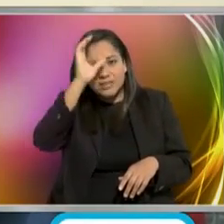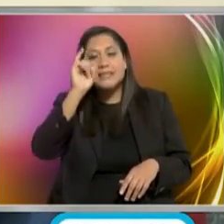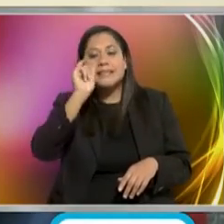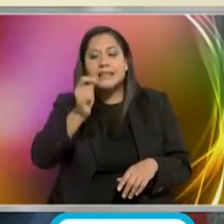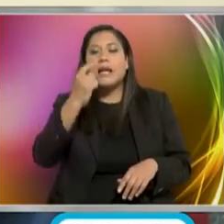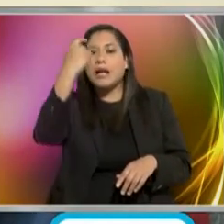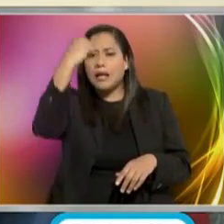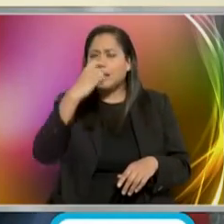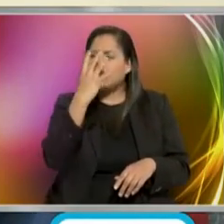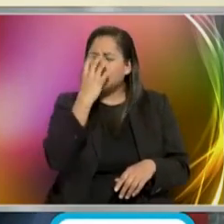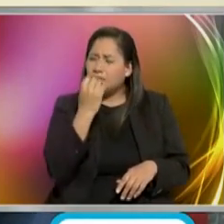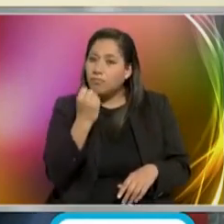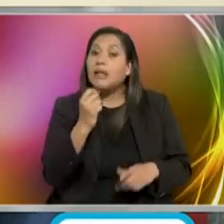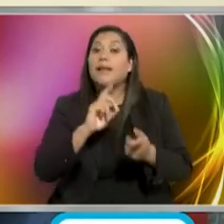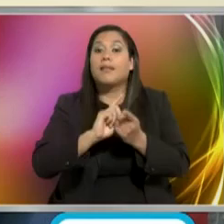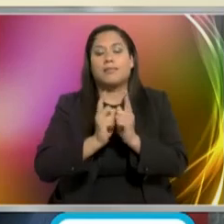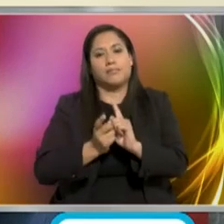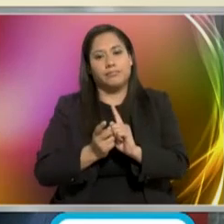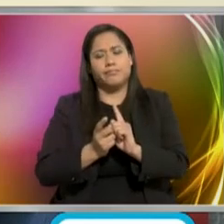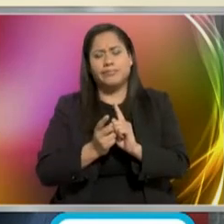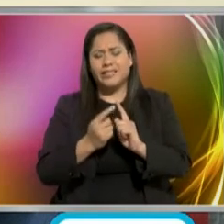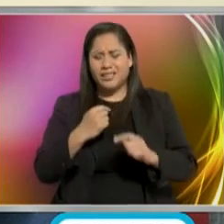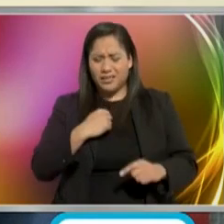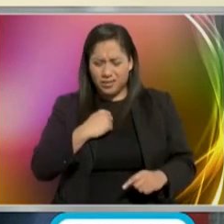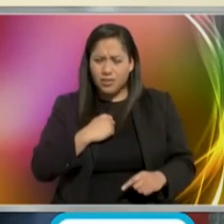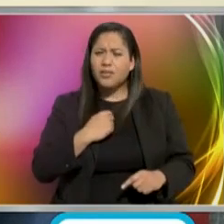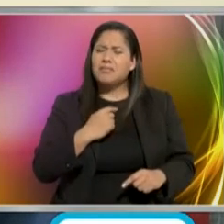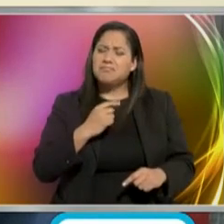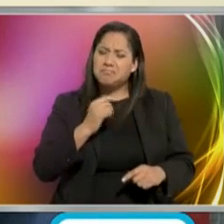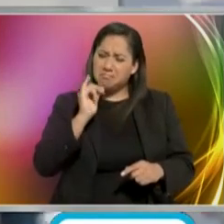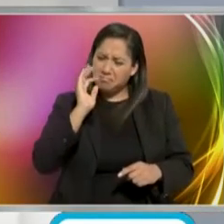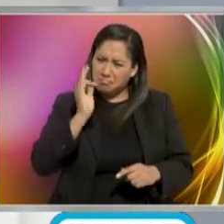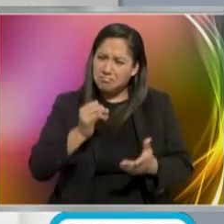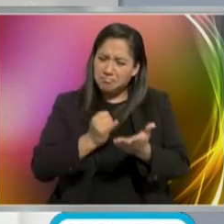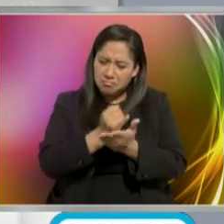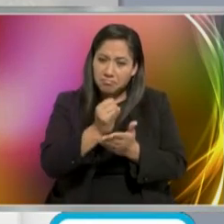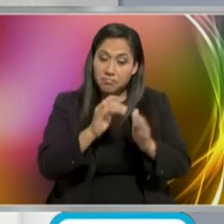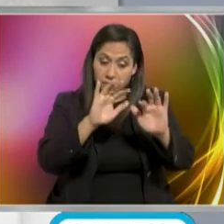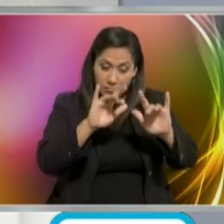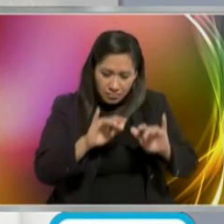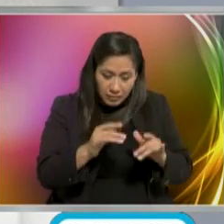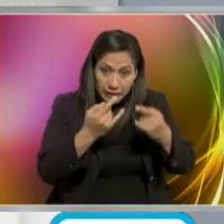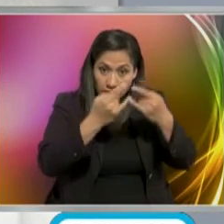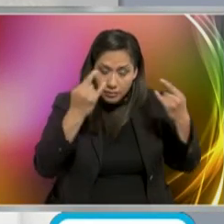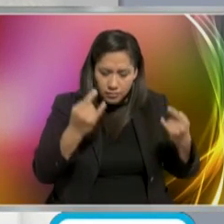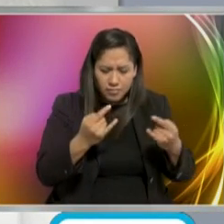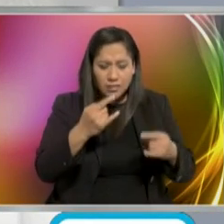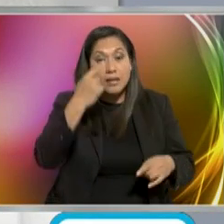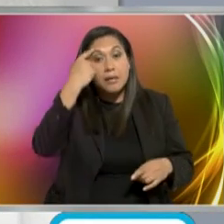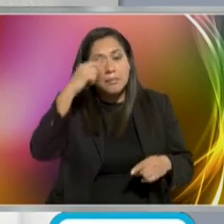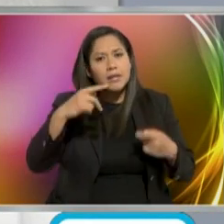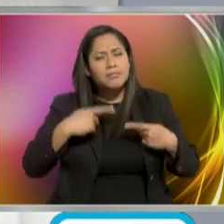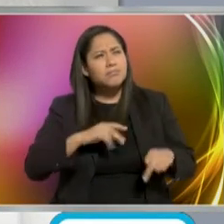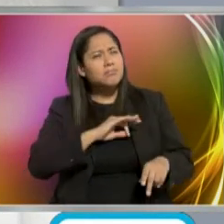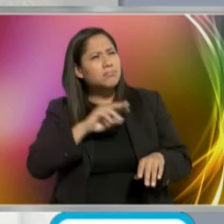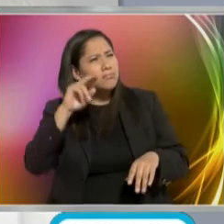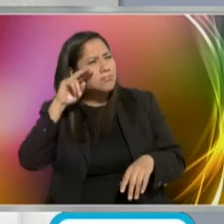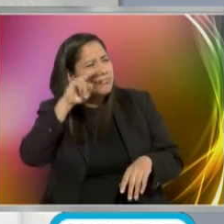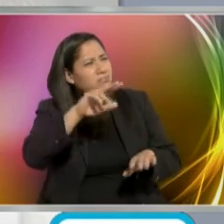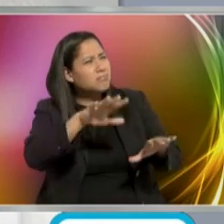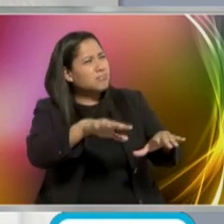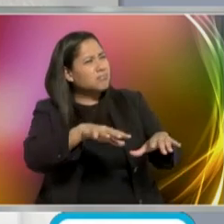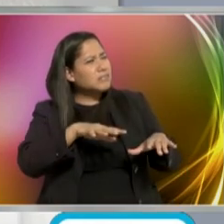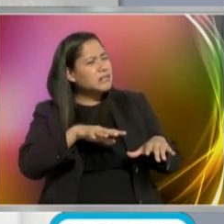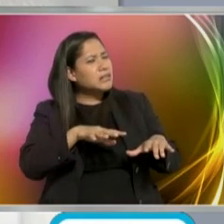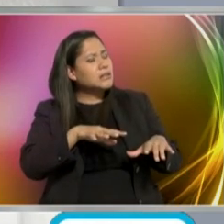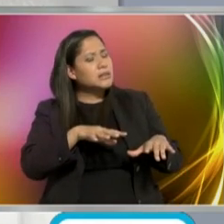¿no? Entonces me puse a escribir la obra. La obra, más que nada, como te digo, es para que la gente la vea y sepa